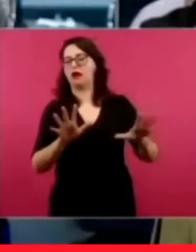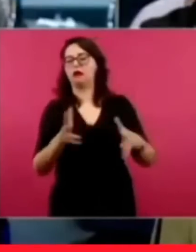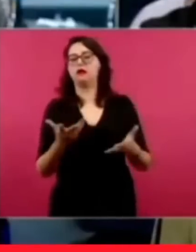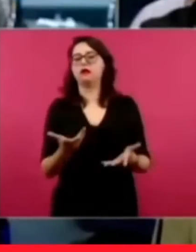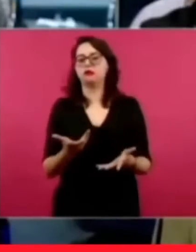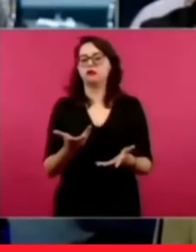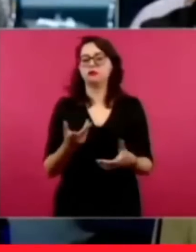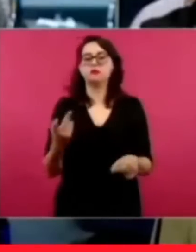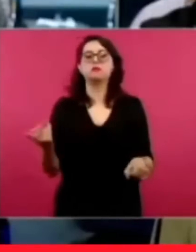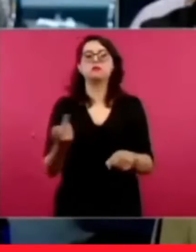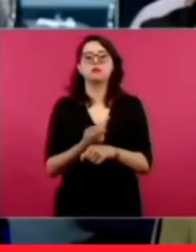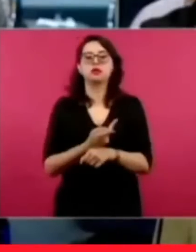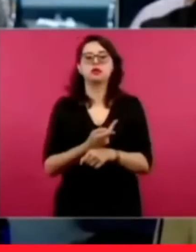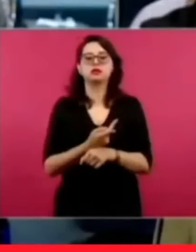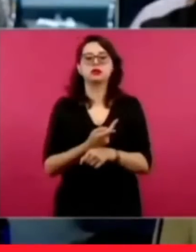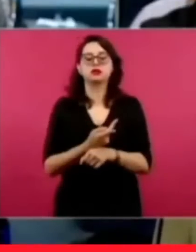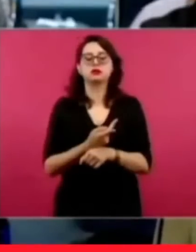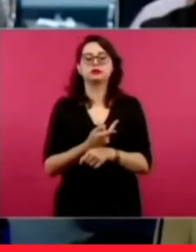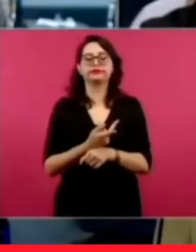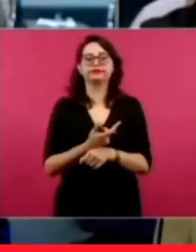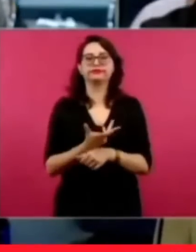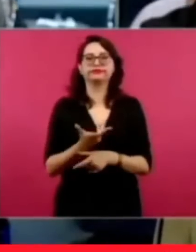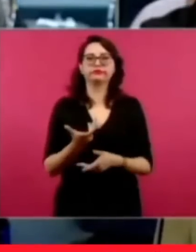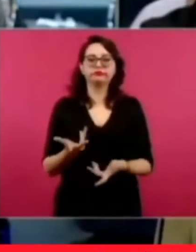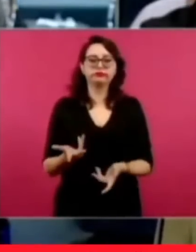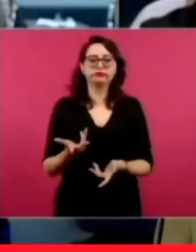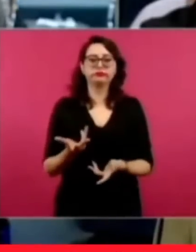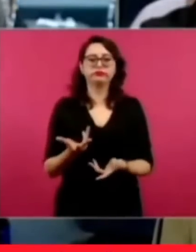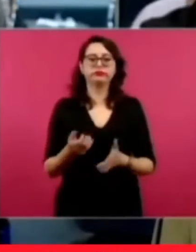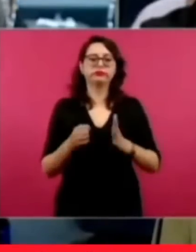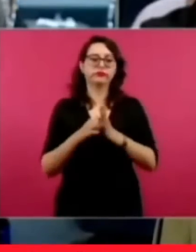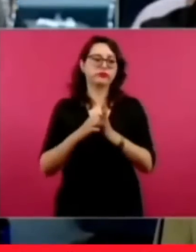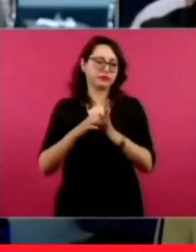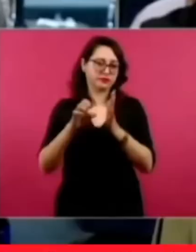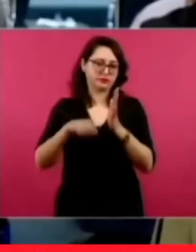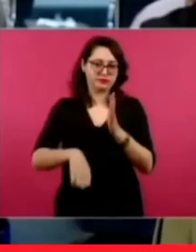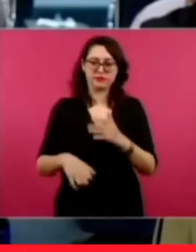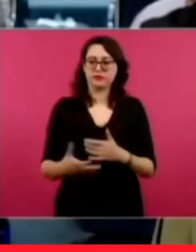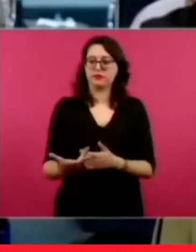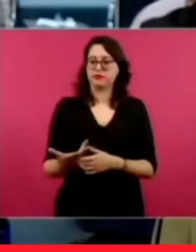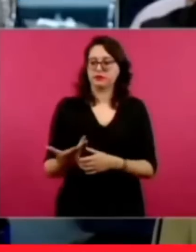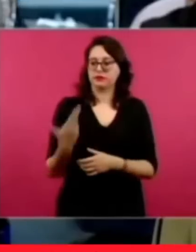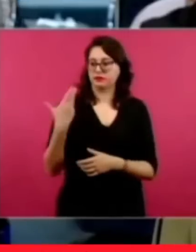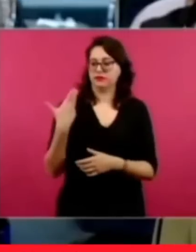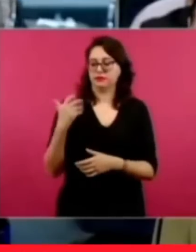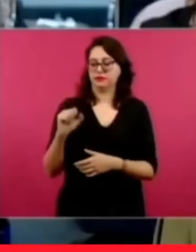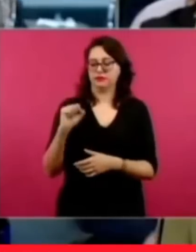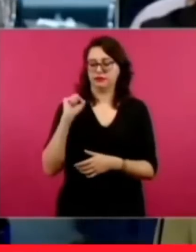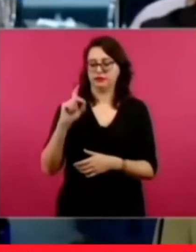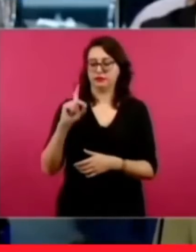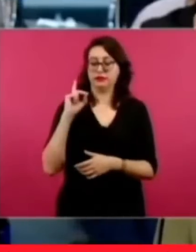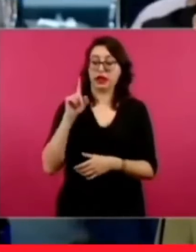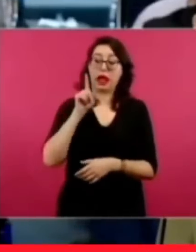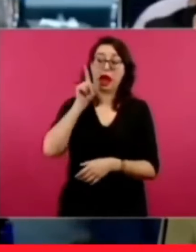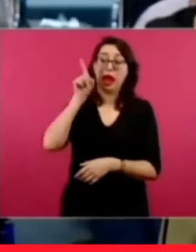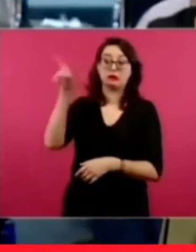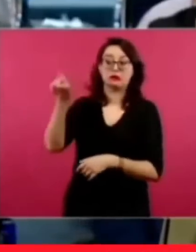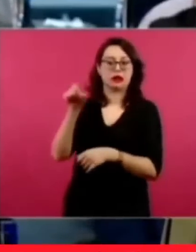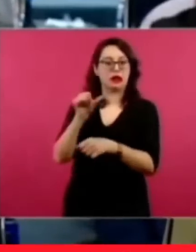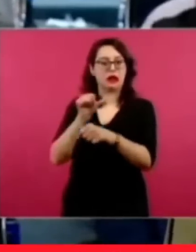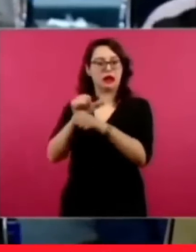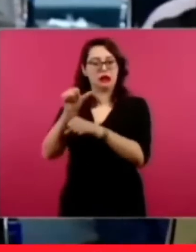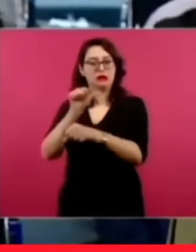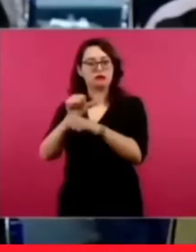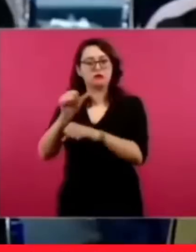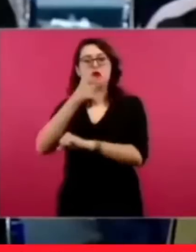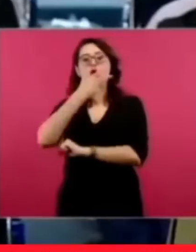marcadas. Y quisiera yo citar, por ejemplo, lo que pasó este fin de semana en Argentina, donde Javier